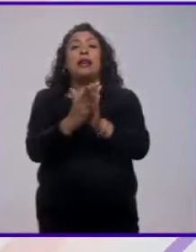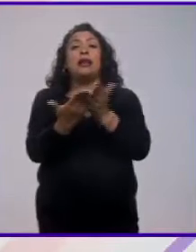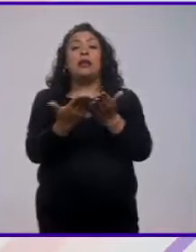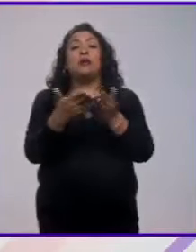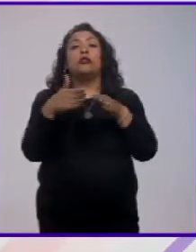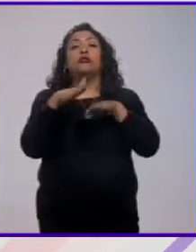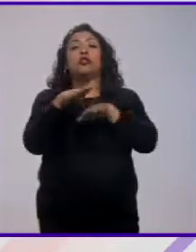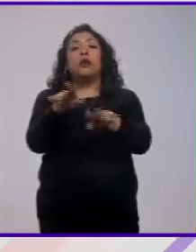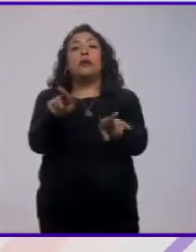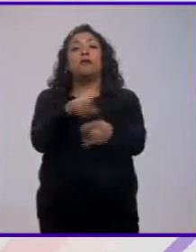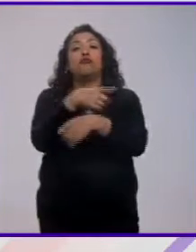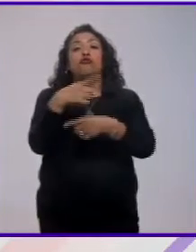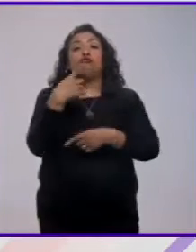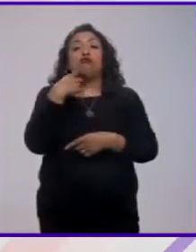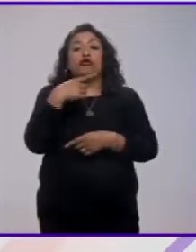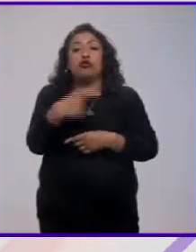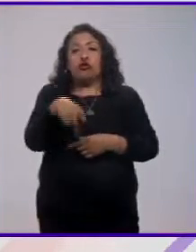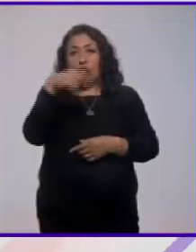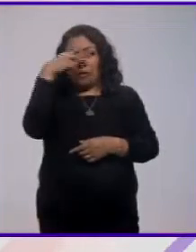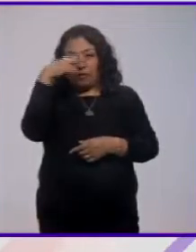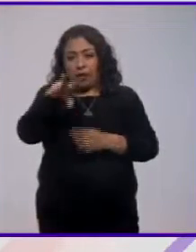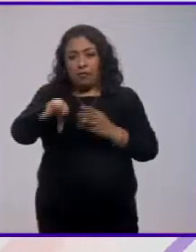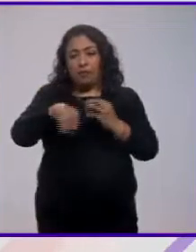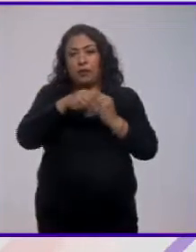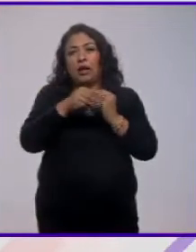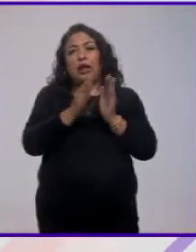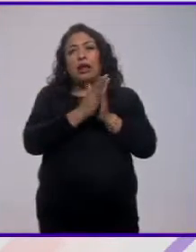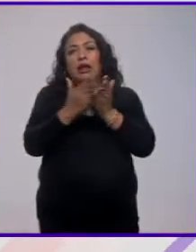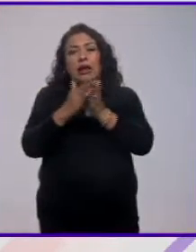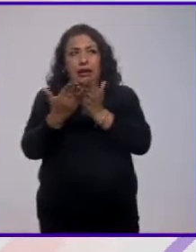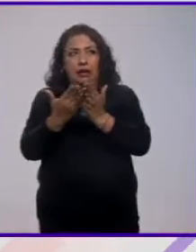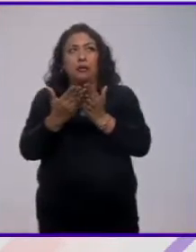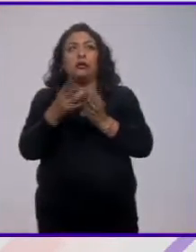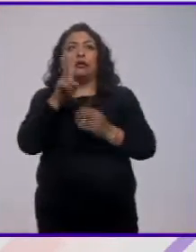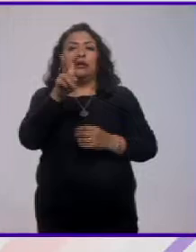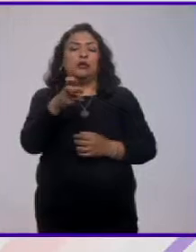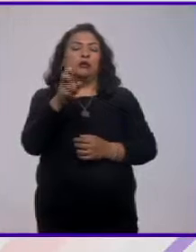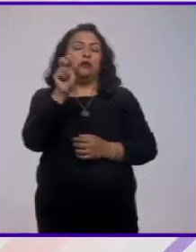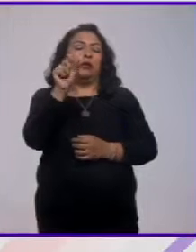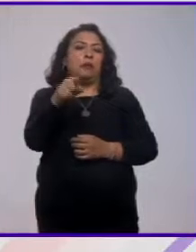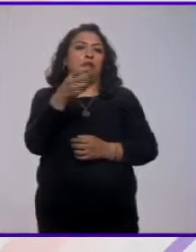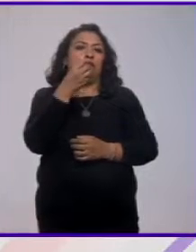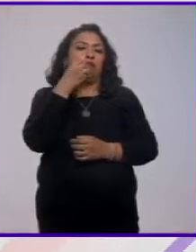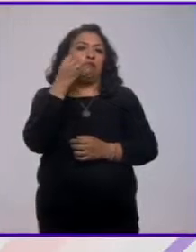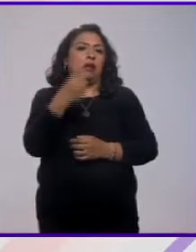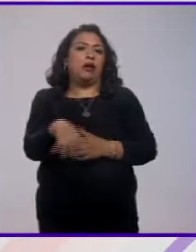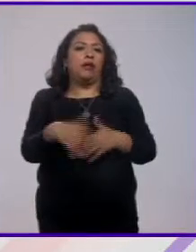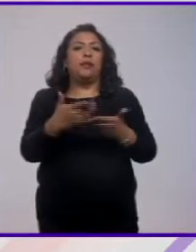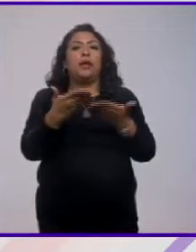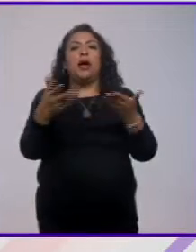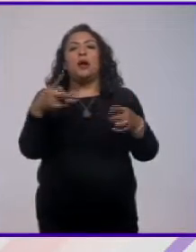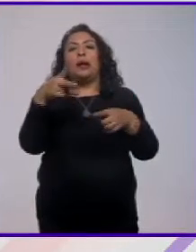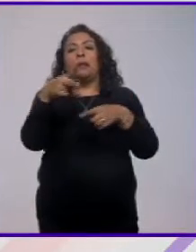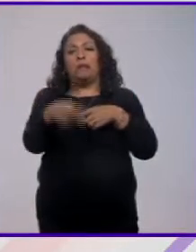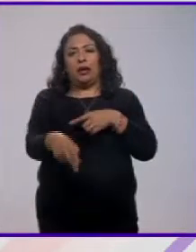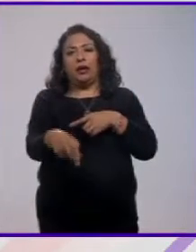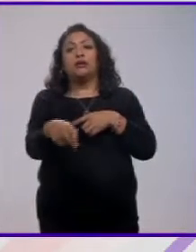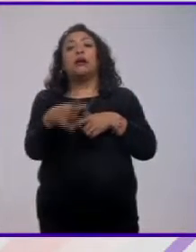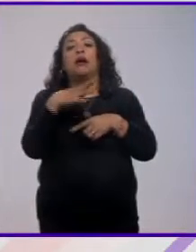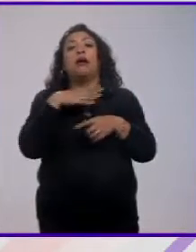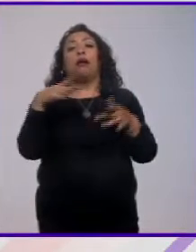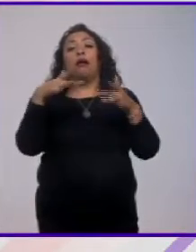sobre la música de protesta de México, que va a tener incluido un par de libros. Esto también suena maravilloso. Bueno, momento para hacer una pausa. Estamos transmitiendo